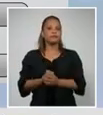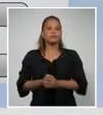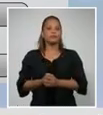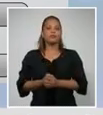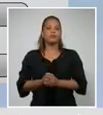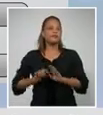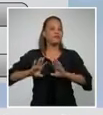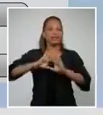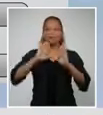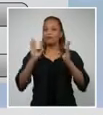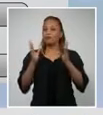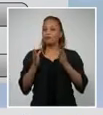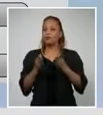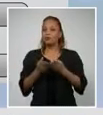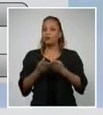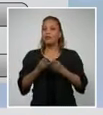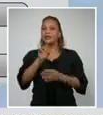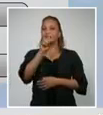cuales se